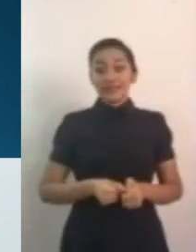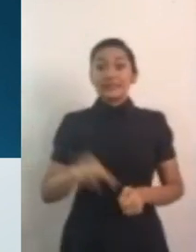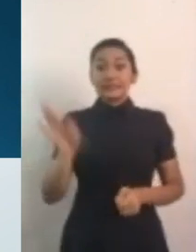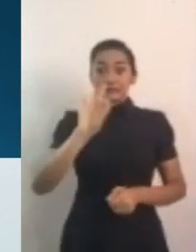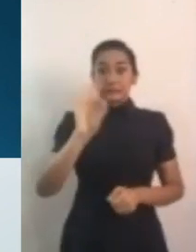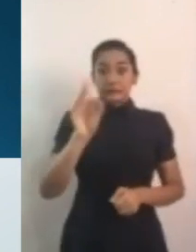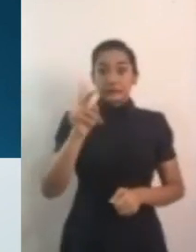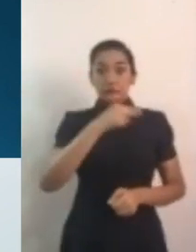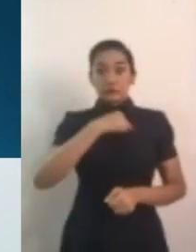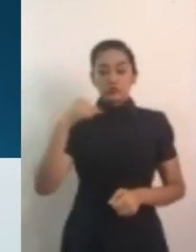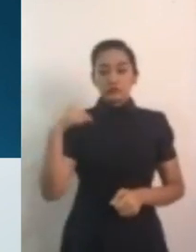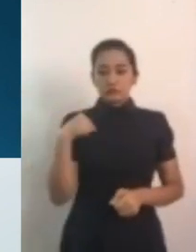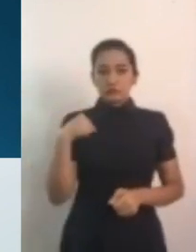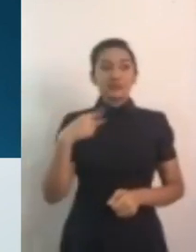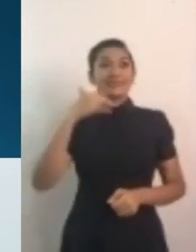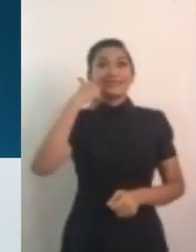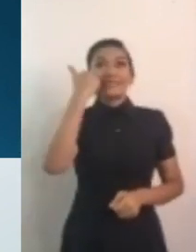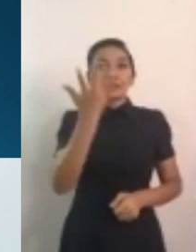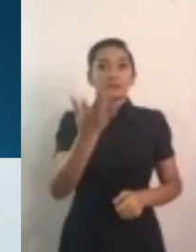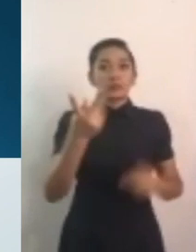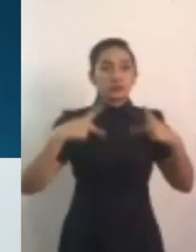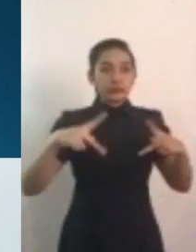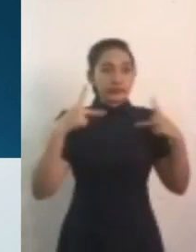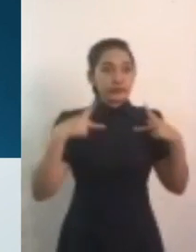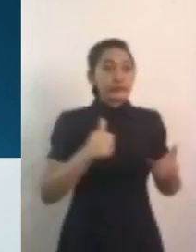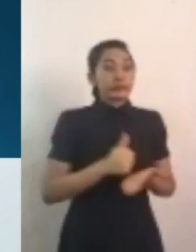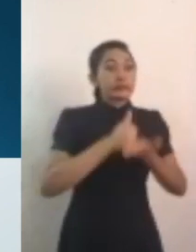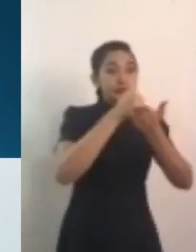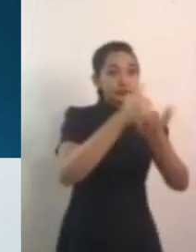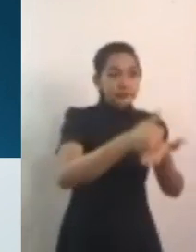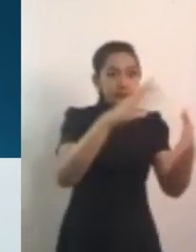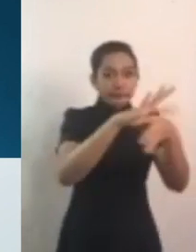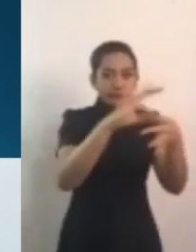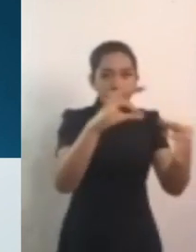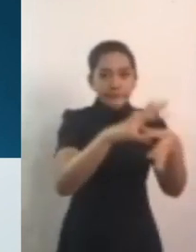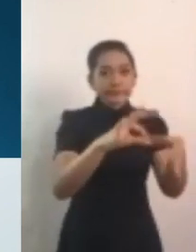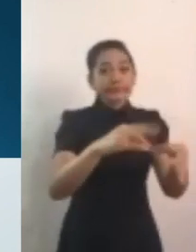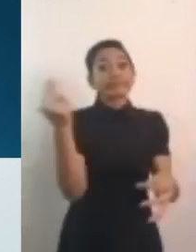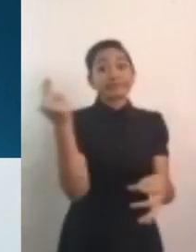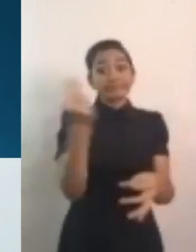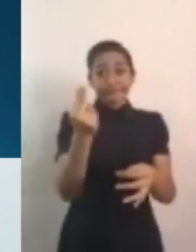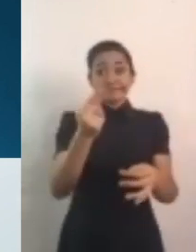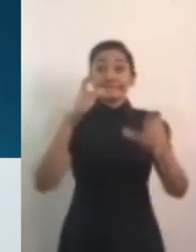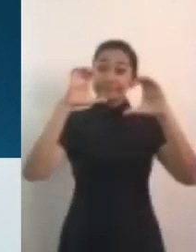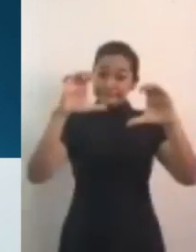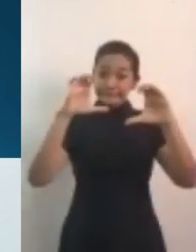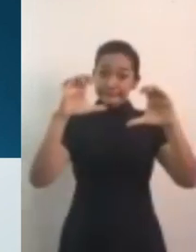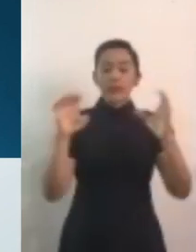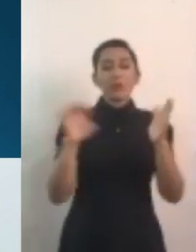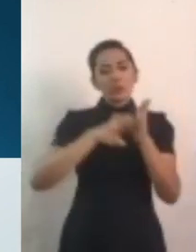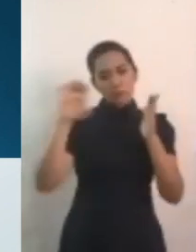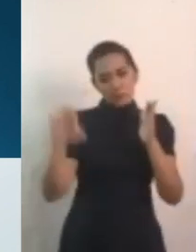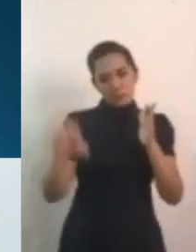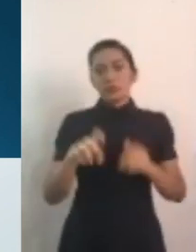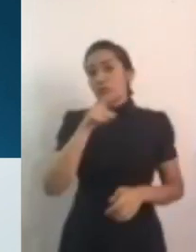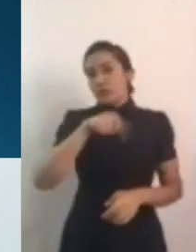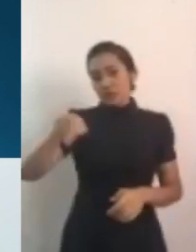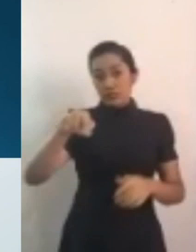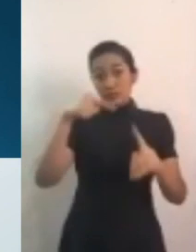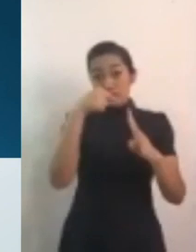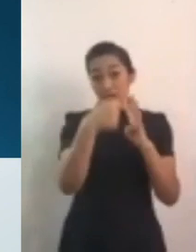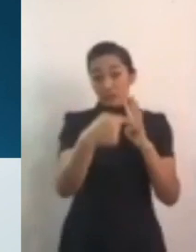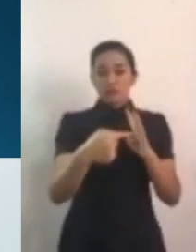Y esto lo hacen no nada más especialistas. Naturalmente, están mejor entrenados psicólogos, psiquiatras,